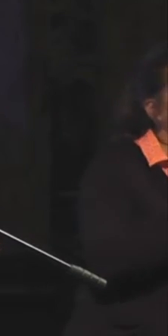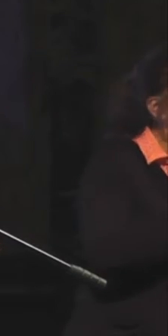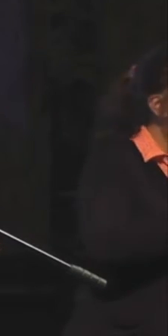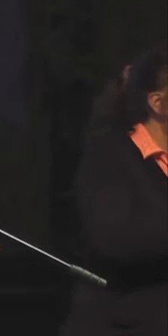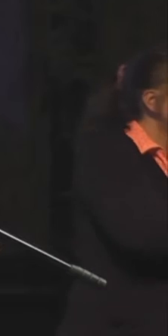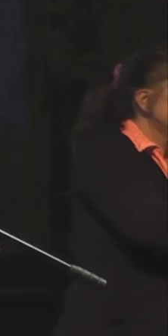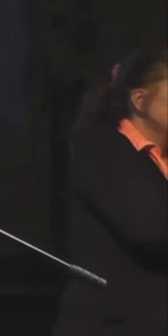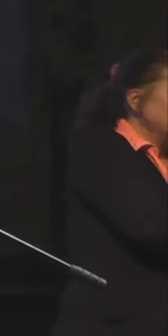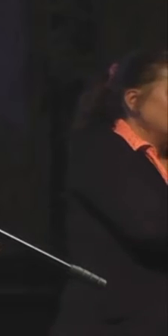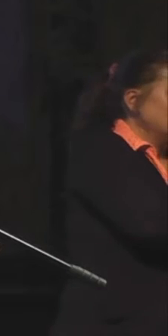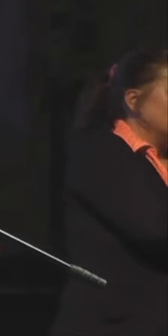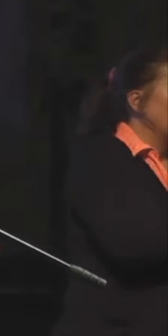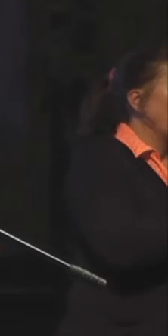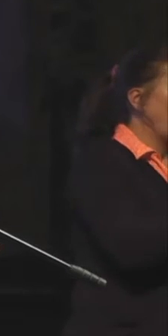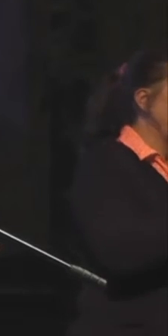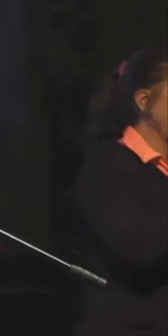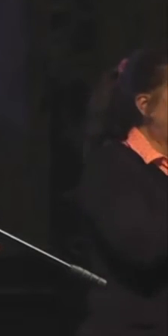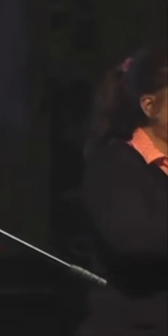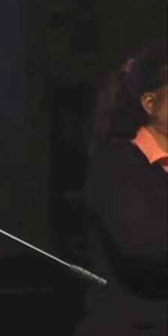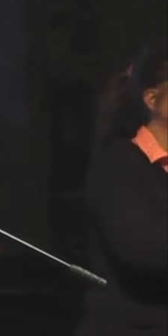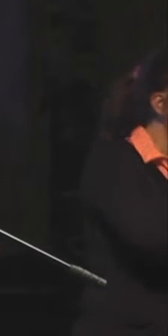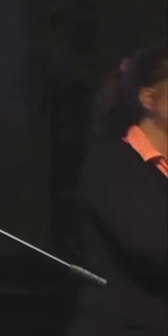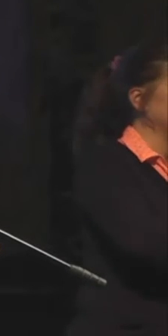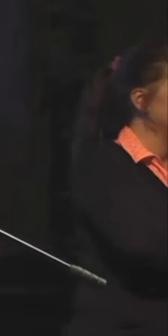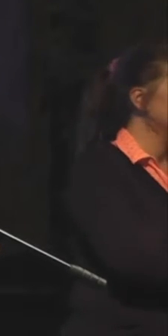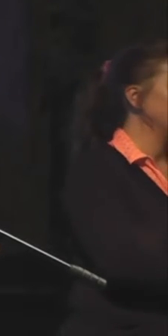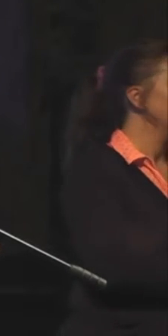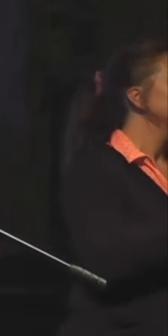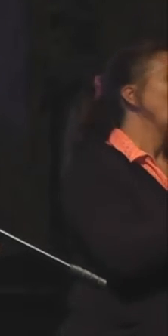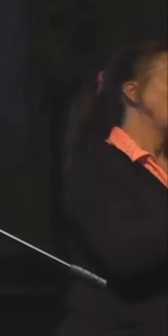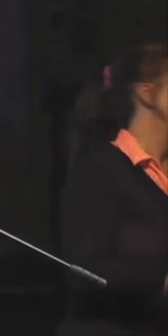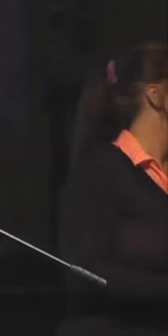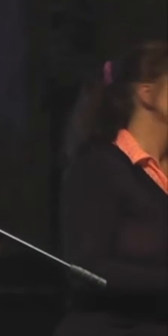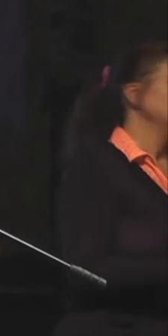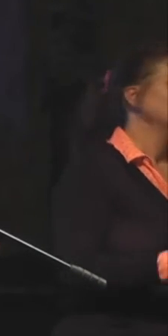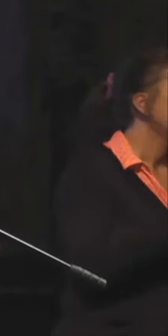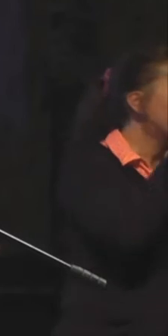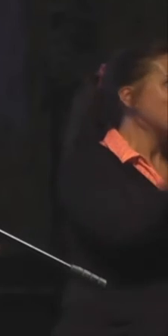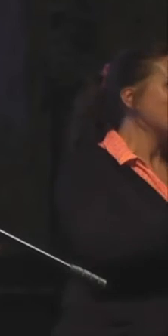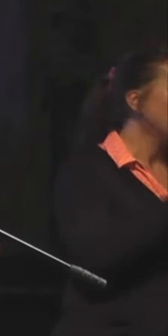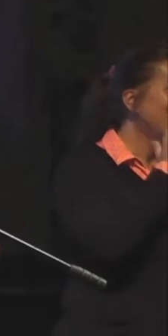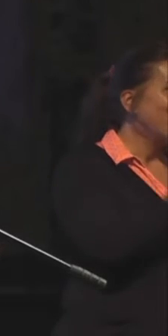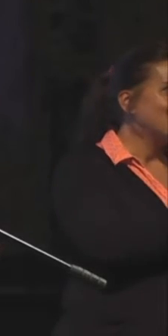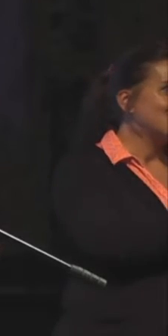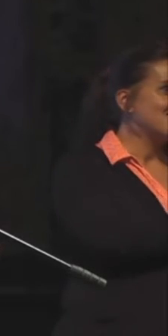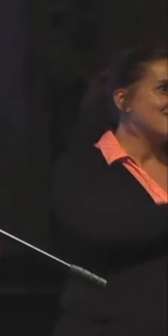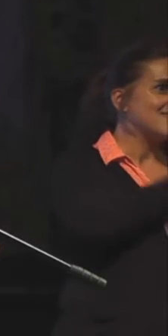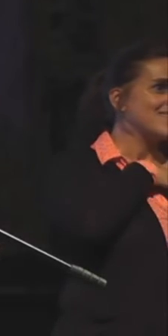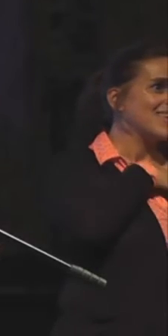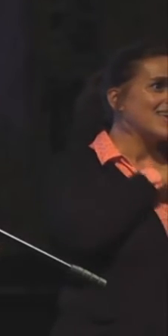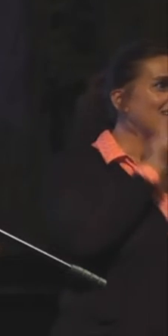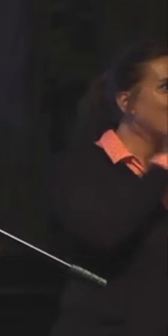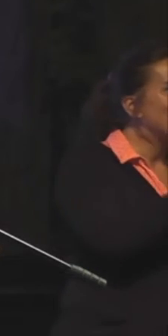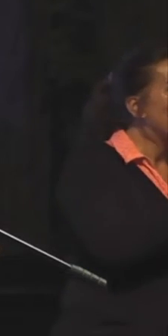está a flor de piel yo hace dos días que ya duermo mal hace dos días que me imagino que vemos en